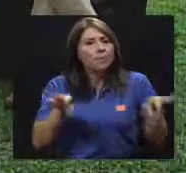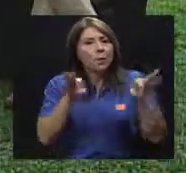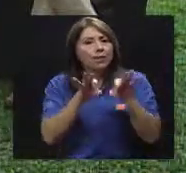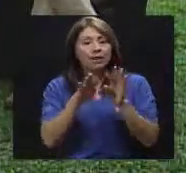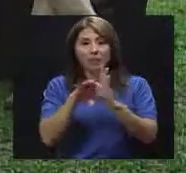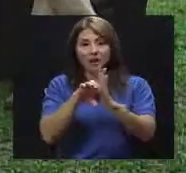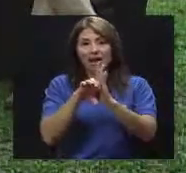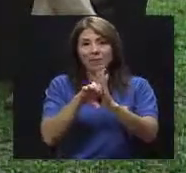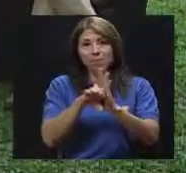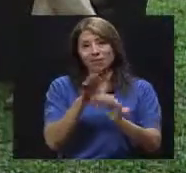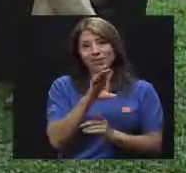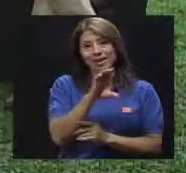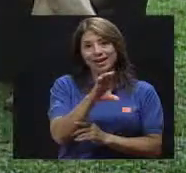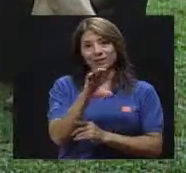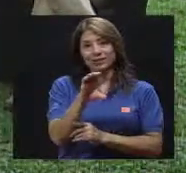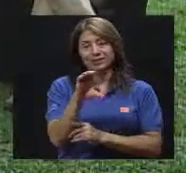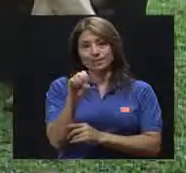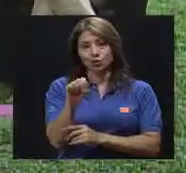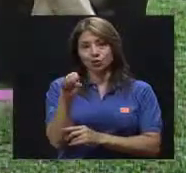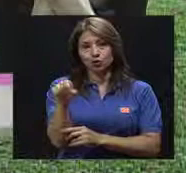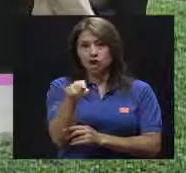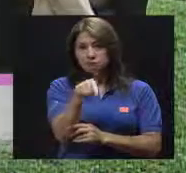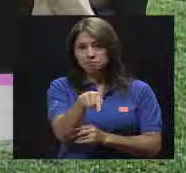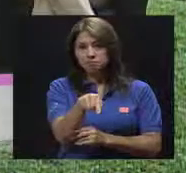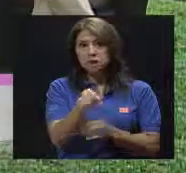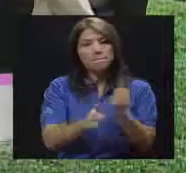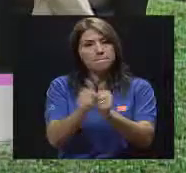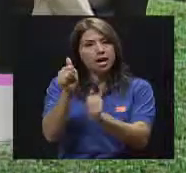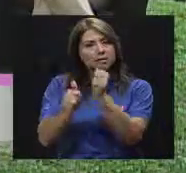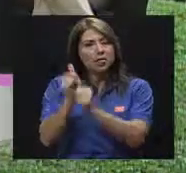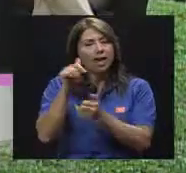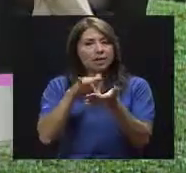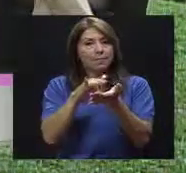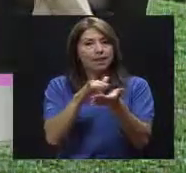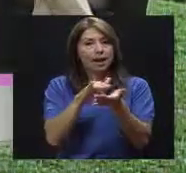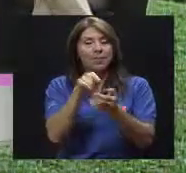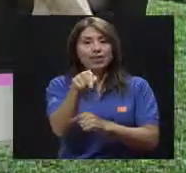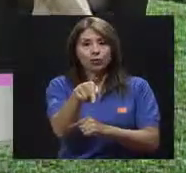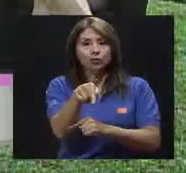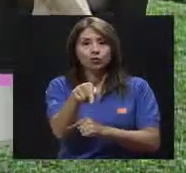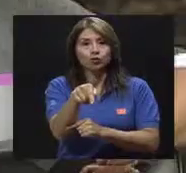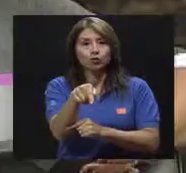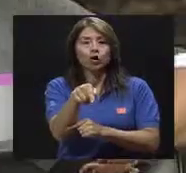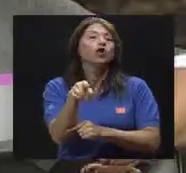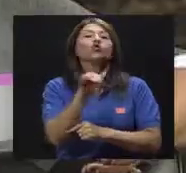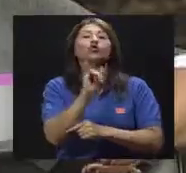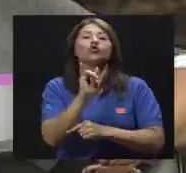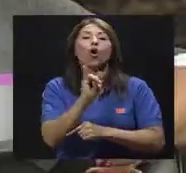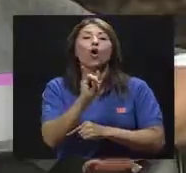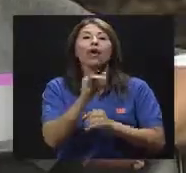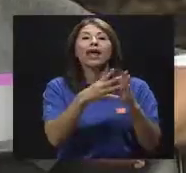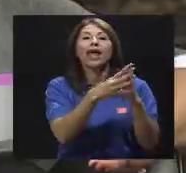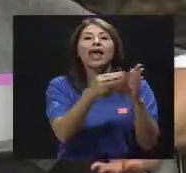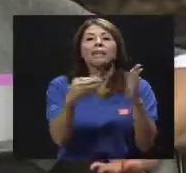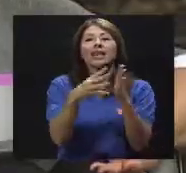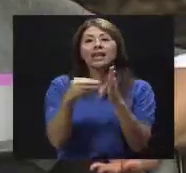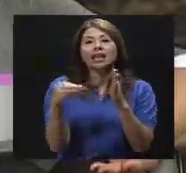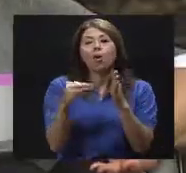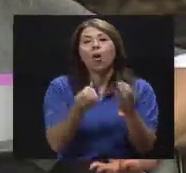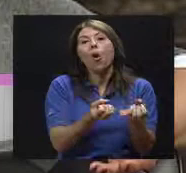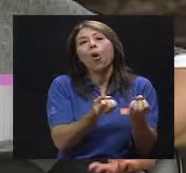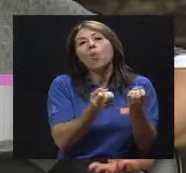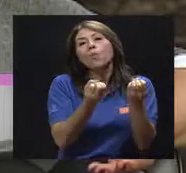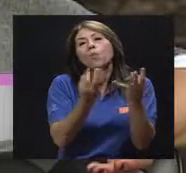la institución, por ejemplo, la Caja Costarricense del Seguro Social, la gran mayoría de medicamentos que tiene la institución son medicamentos genéricos o